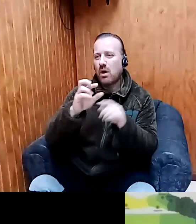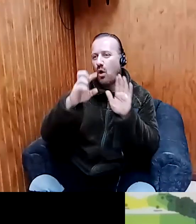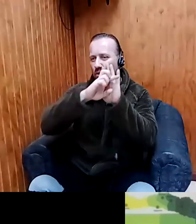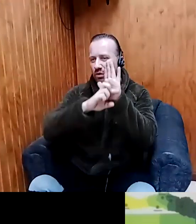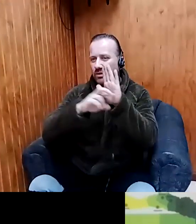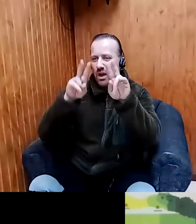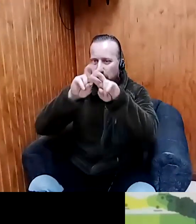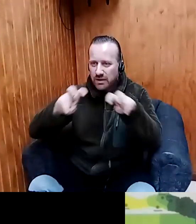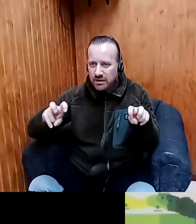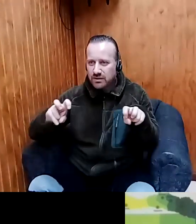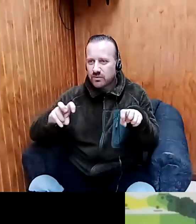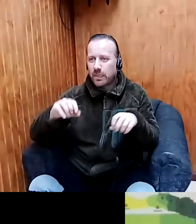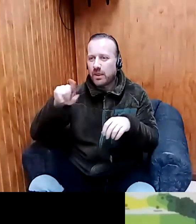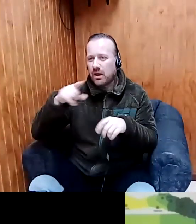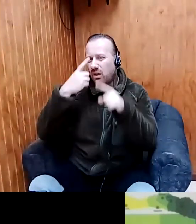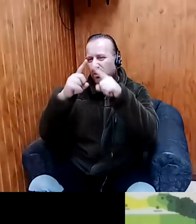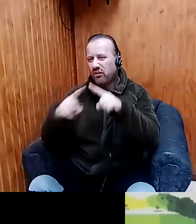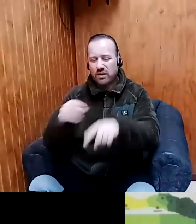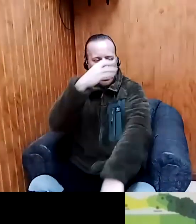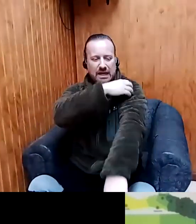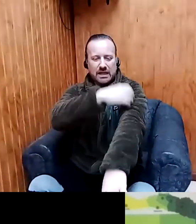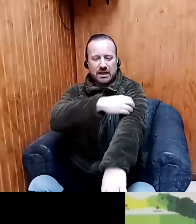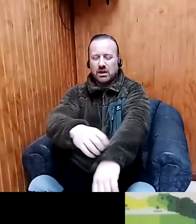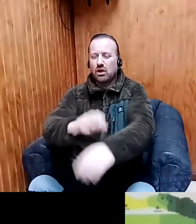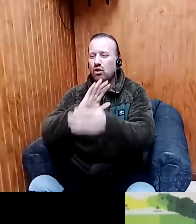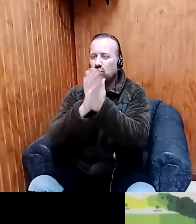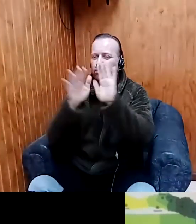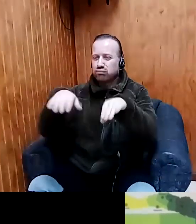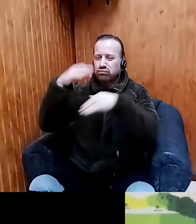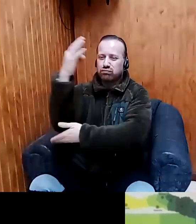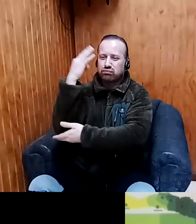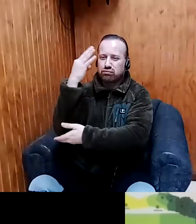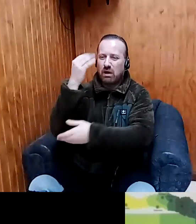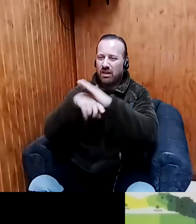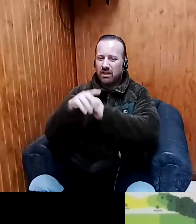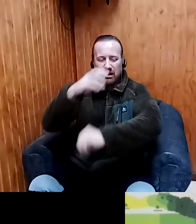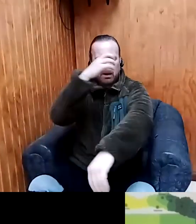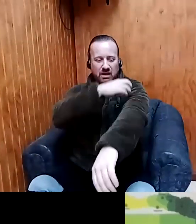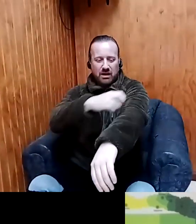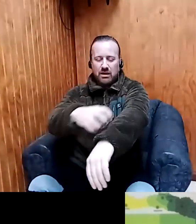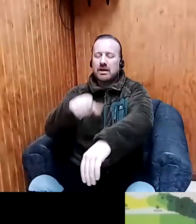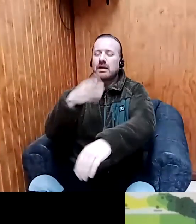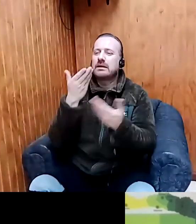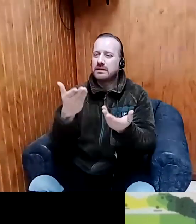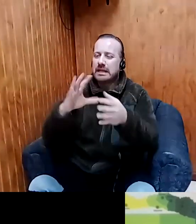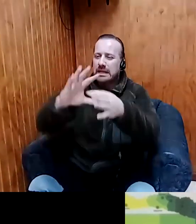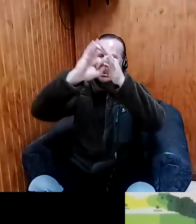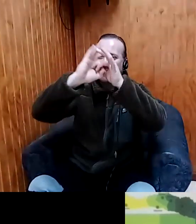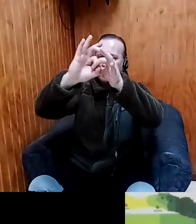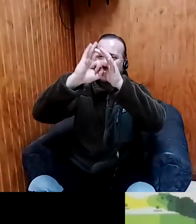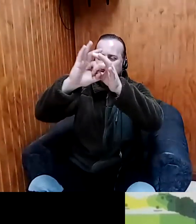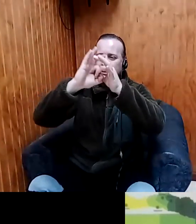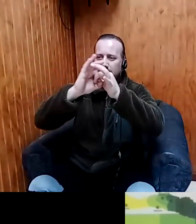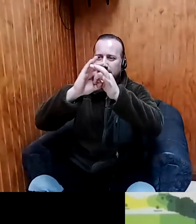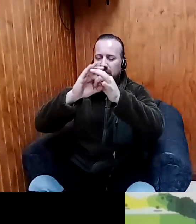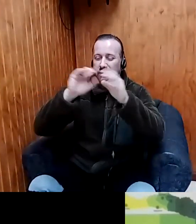investigación en cada región y en cada congreso interregional. Gracias por ese esfuerzo adicional en estos tiempos de pandemia, donde